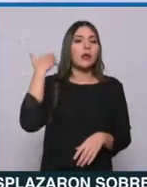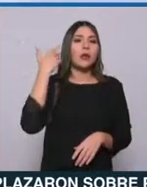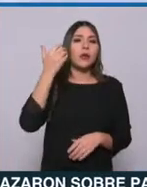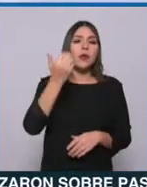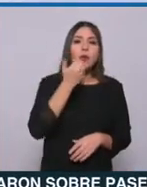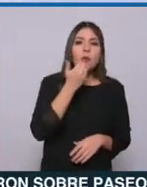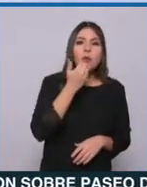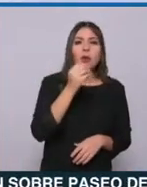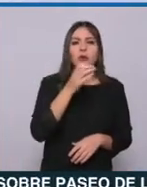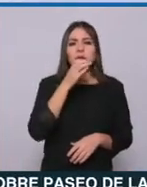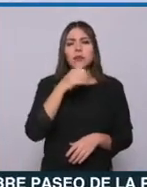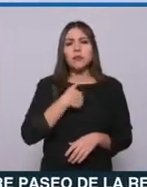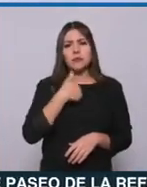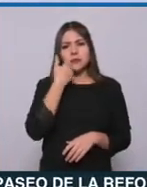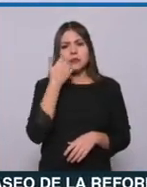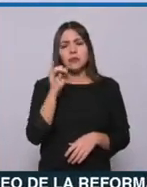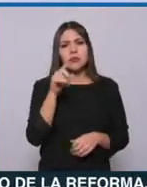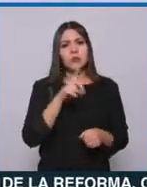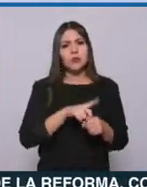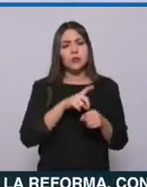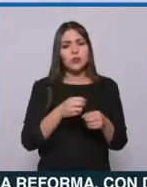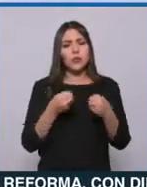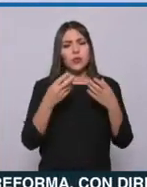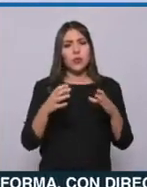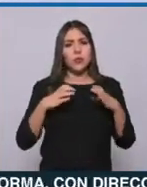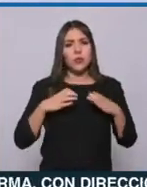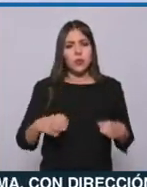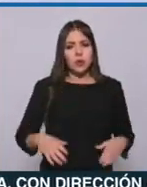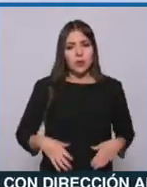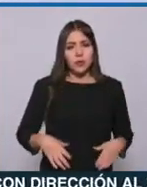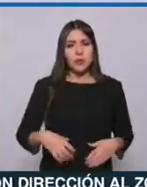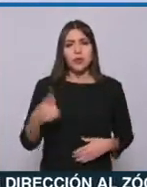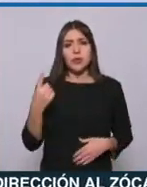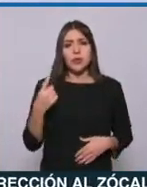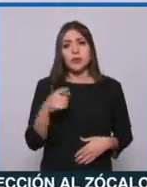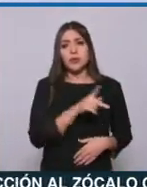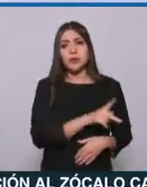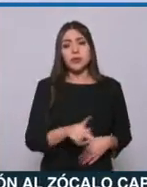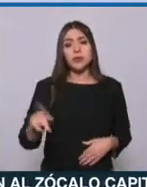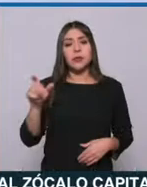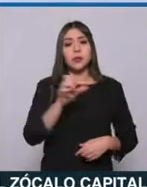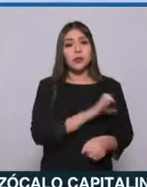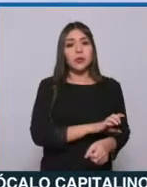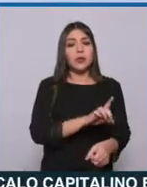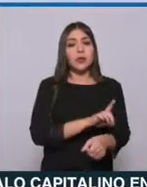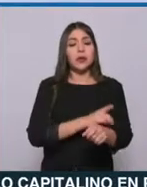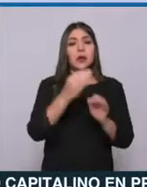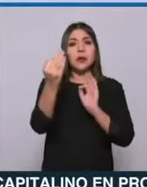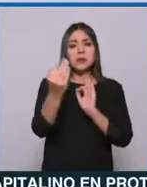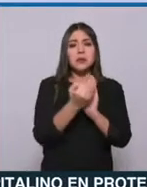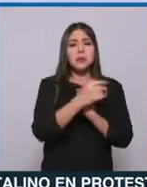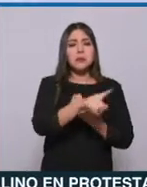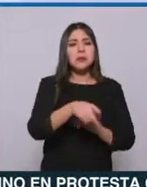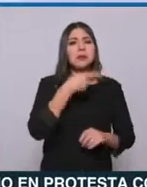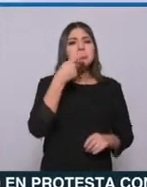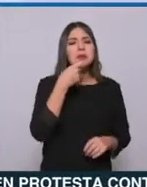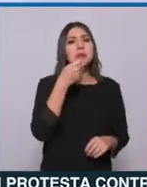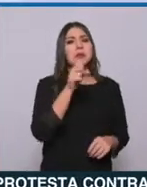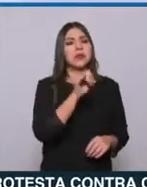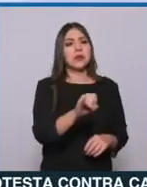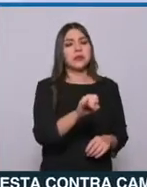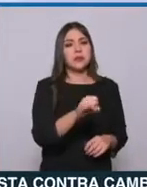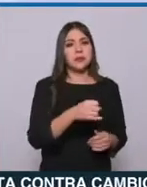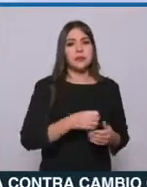alguna cena, yo quiero ser donante de órganos, que cuando nosotros como coordinadores nos acerquemos, ellos digan que sí. Es mucho